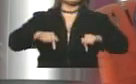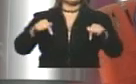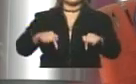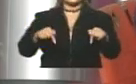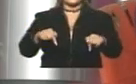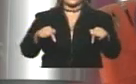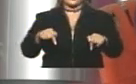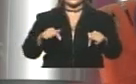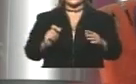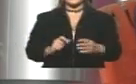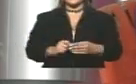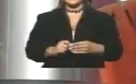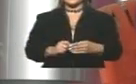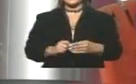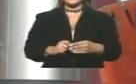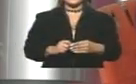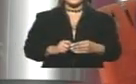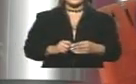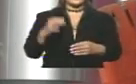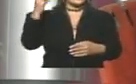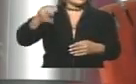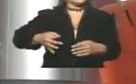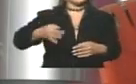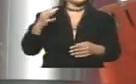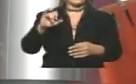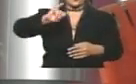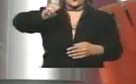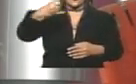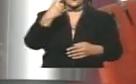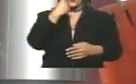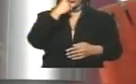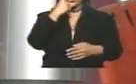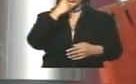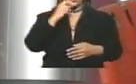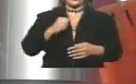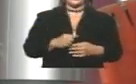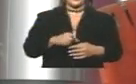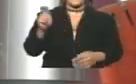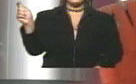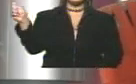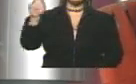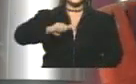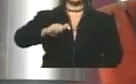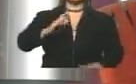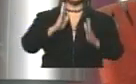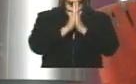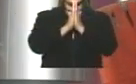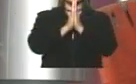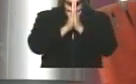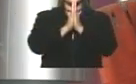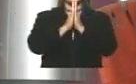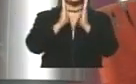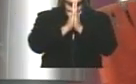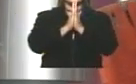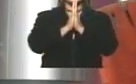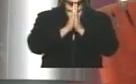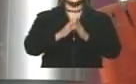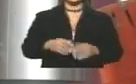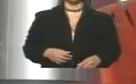que estamos, o en siempre, por lo menos el mes de junio, que le llamamos el mes de los santos, uh-huh. porque ahí